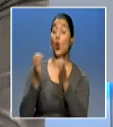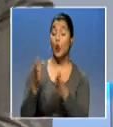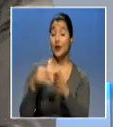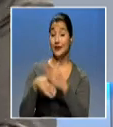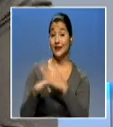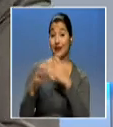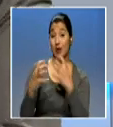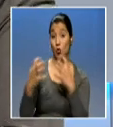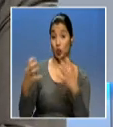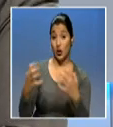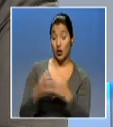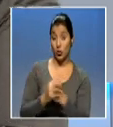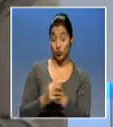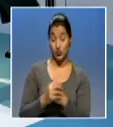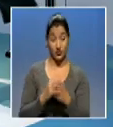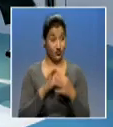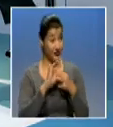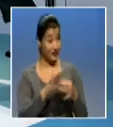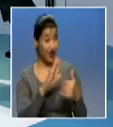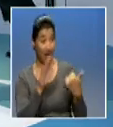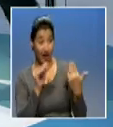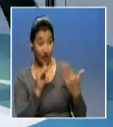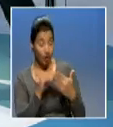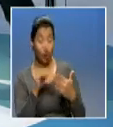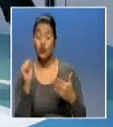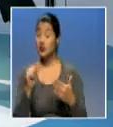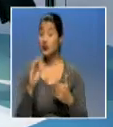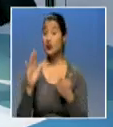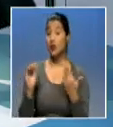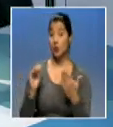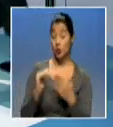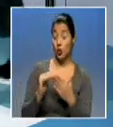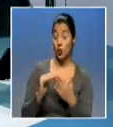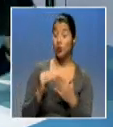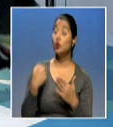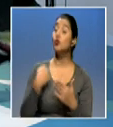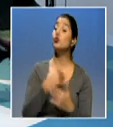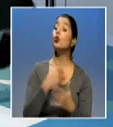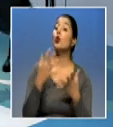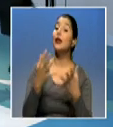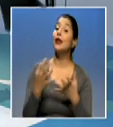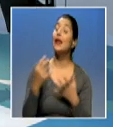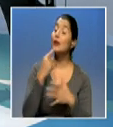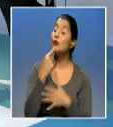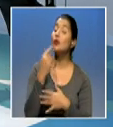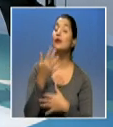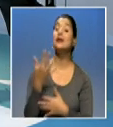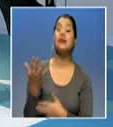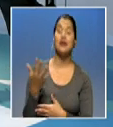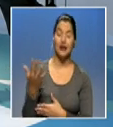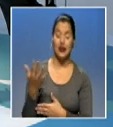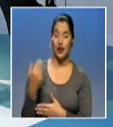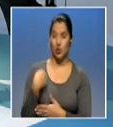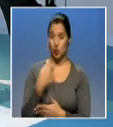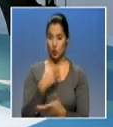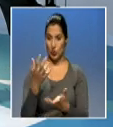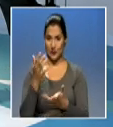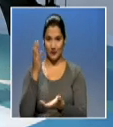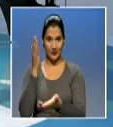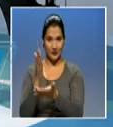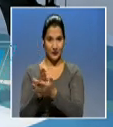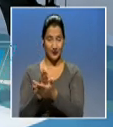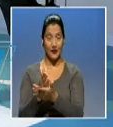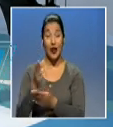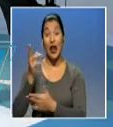audiencia. Hay que decir de todos, pero hay que decir que pues estamos combatiendo una misma